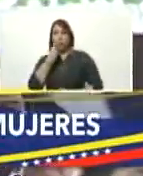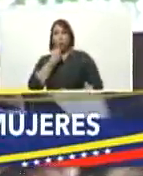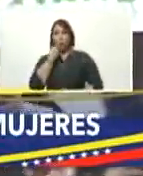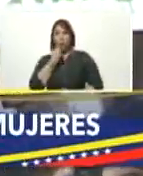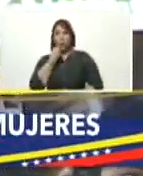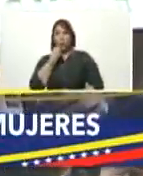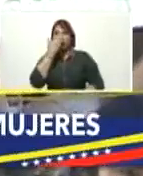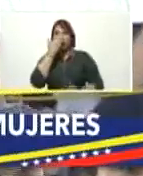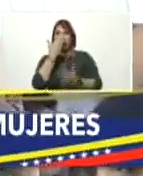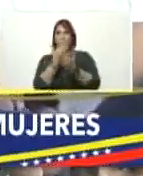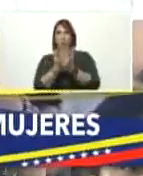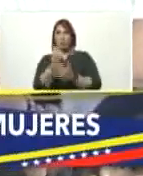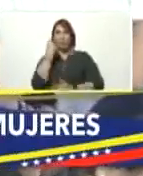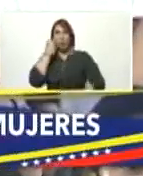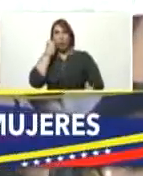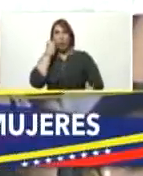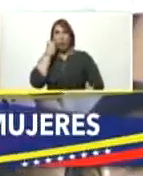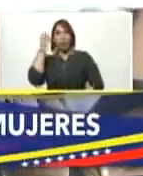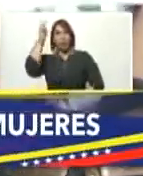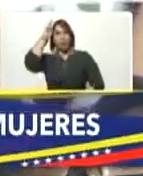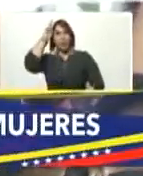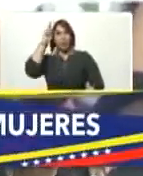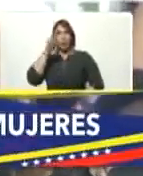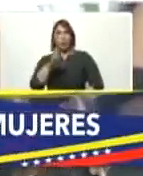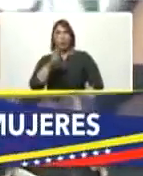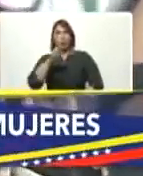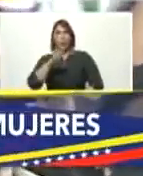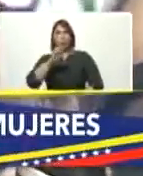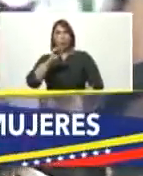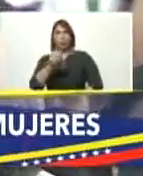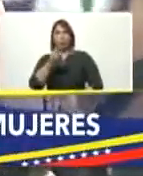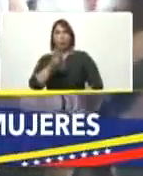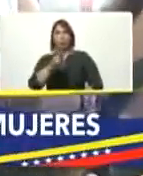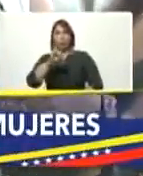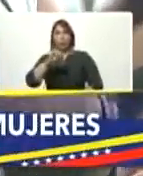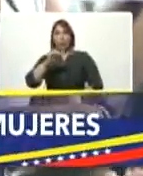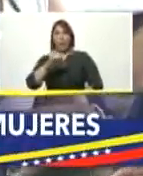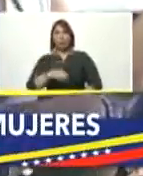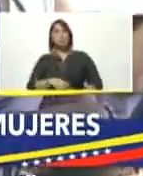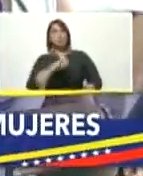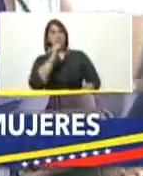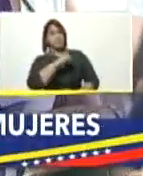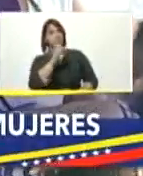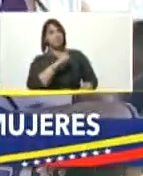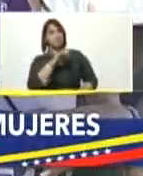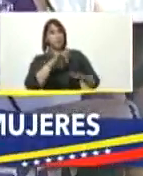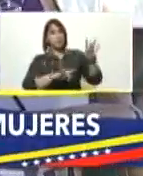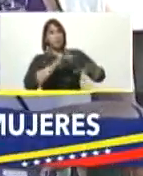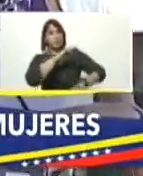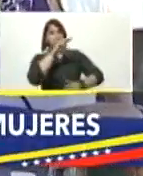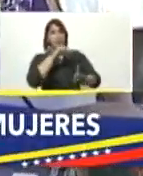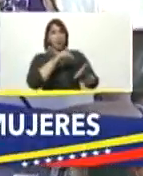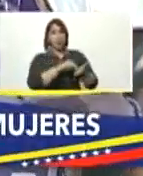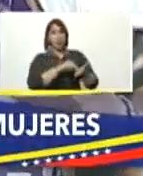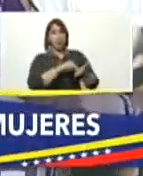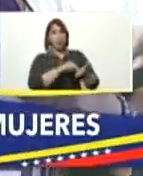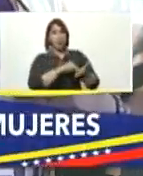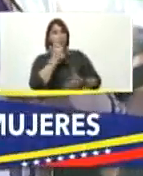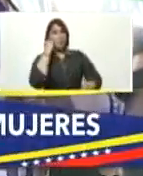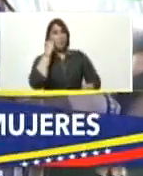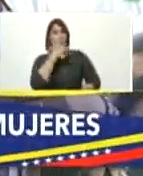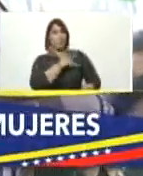del Frente de Mujeres Cacica Urquía. Sí, así mismo. Y también secretaria nacional de las mujeres universitarias de